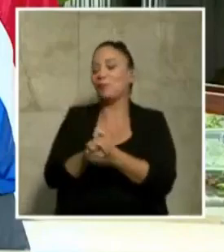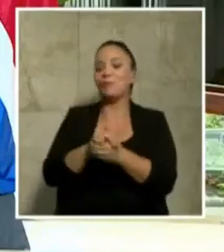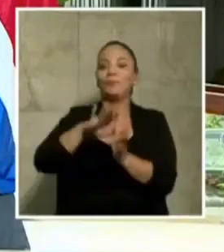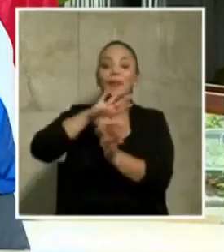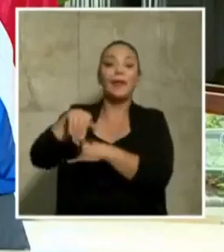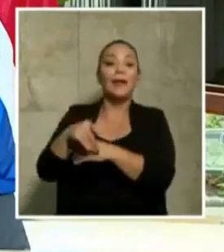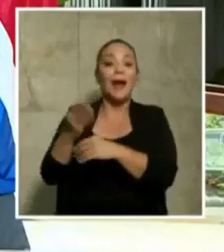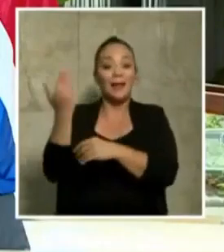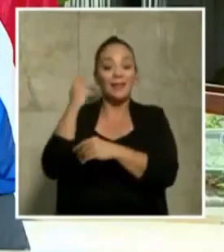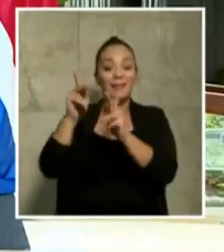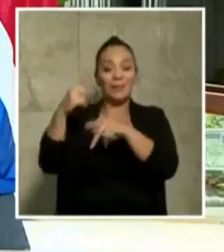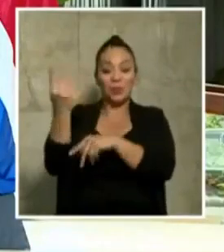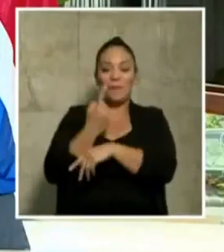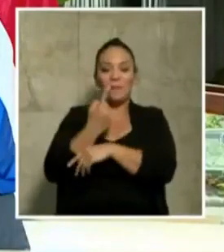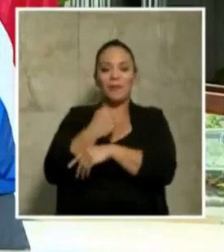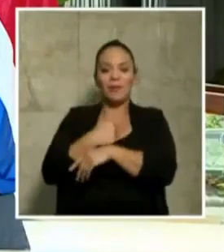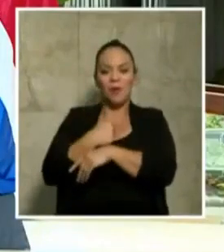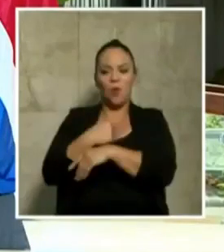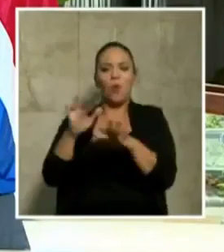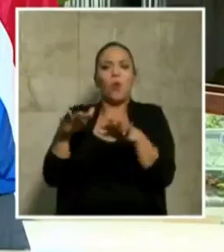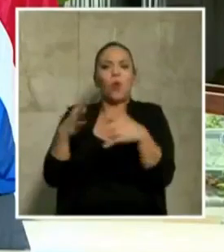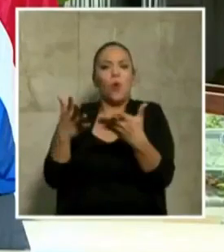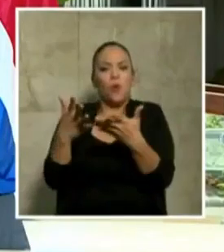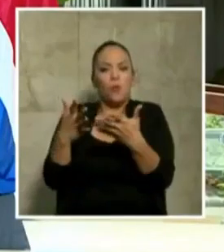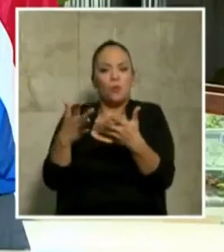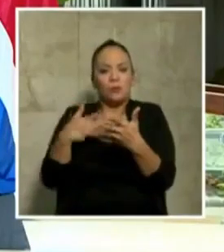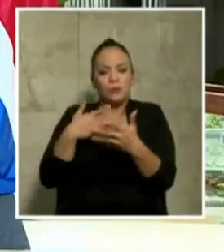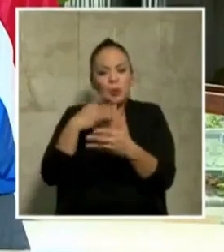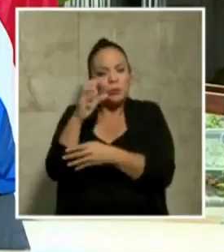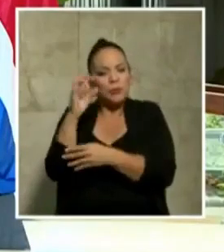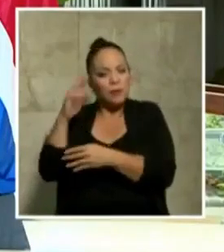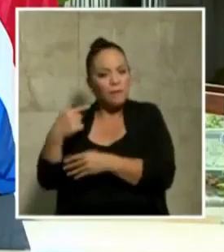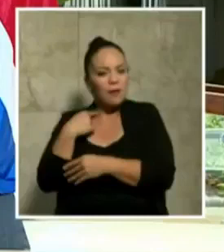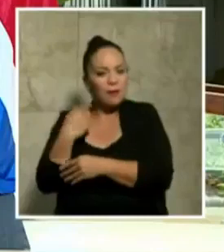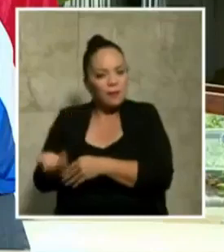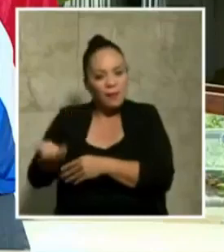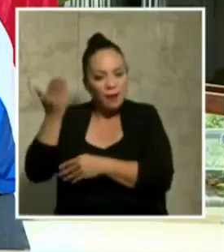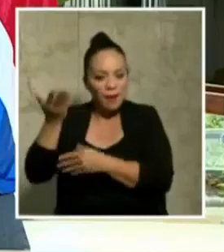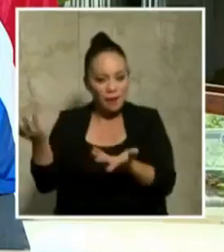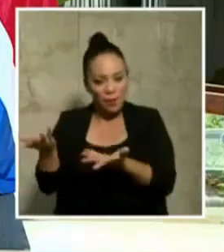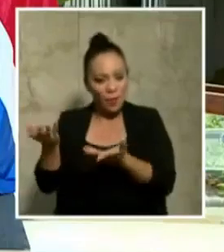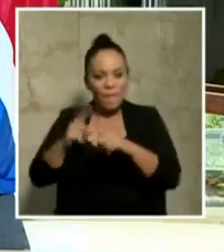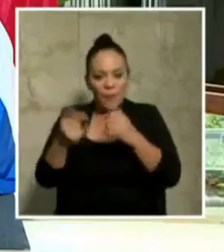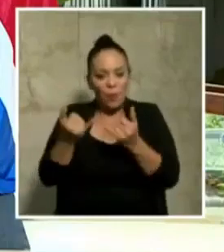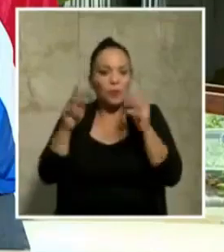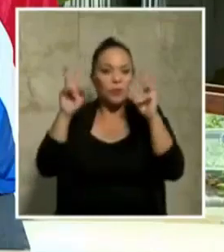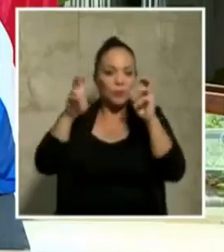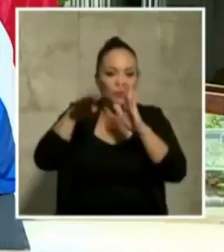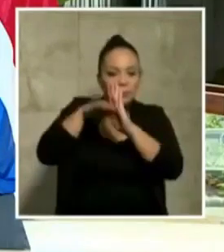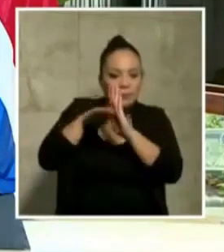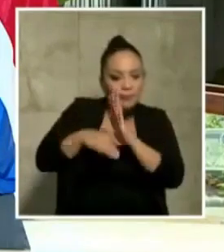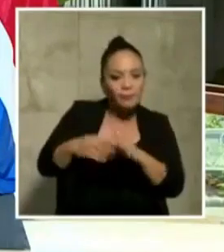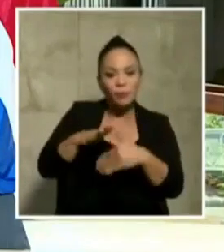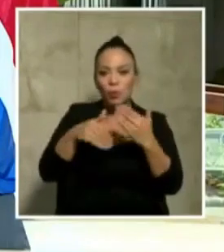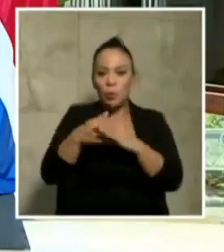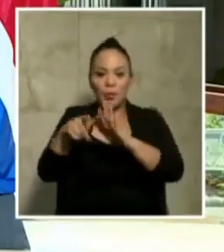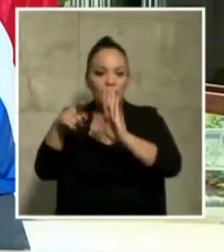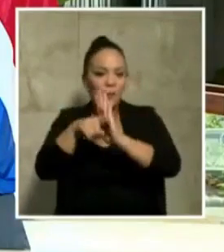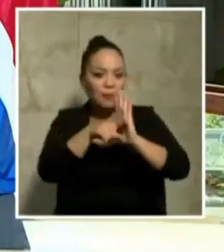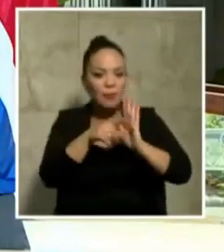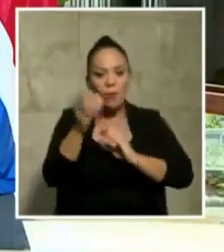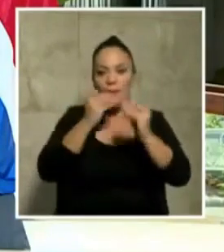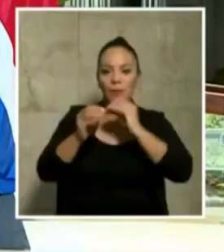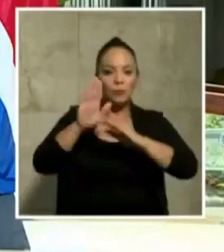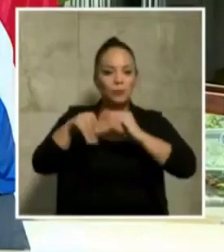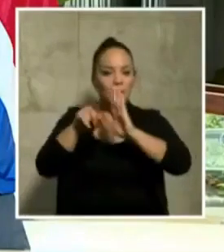puede ser que todavía sintamos a Costa Rica caro? Cuando la inflación está cayendo, está en territorio negativo, alimentos en territorio